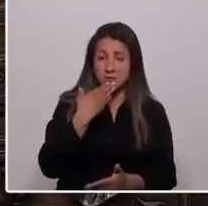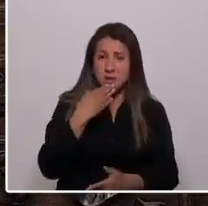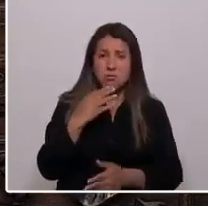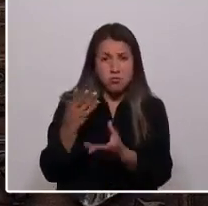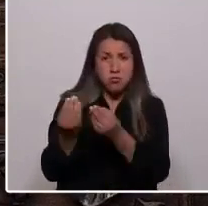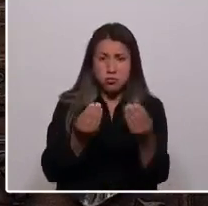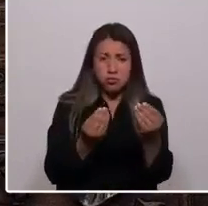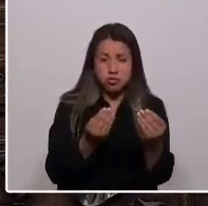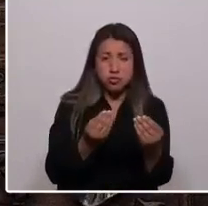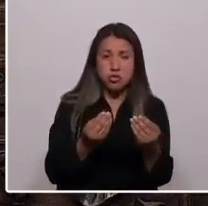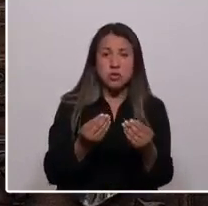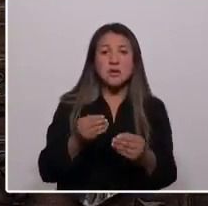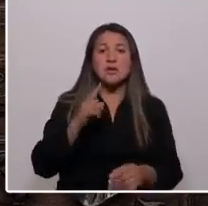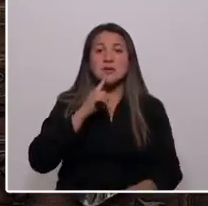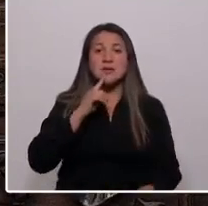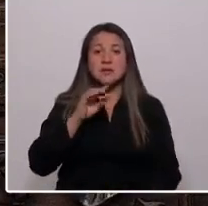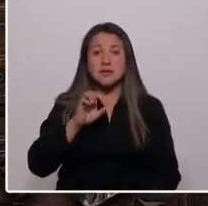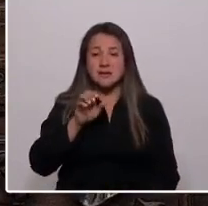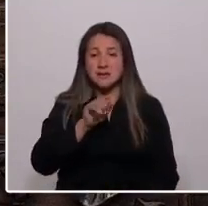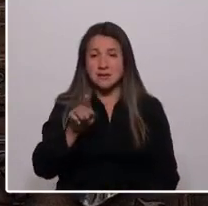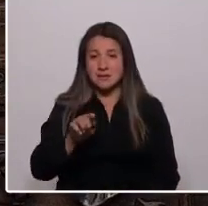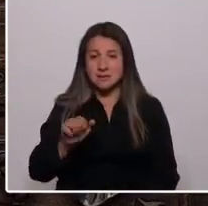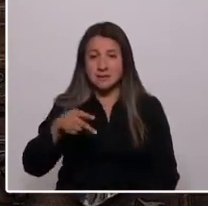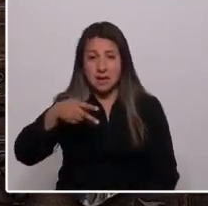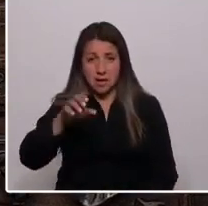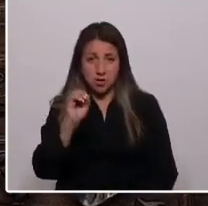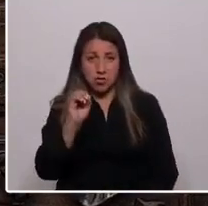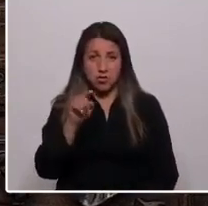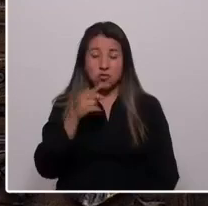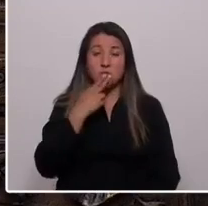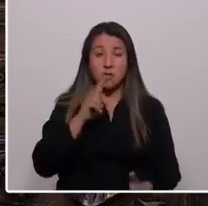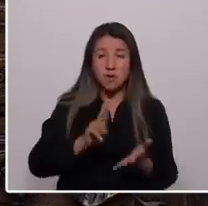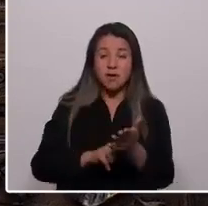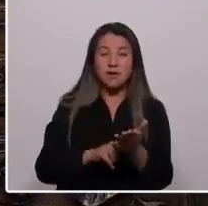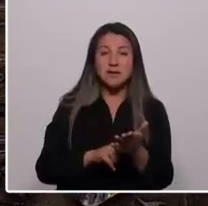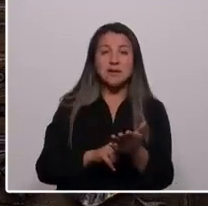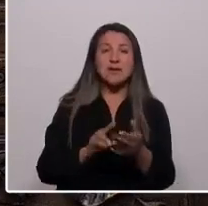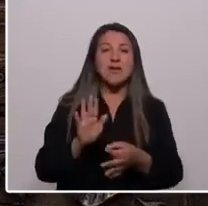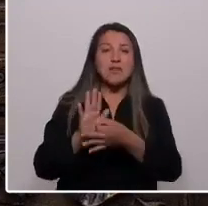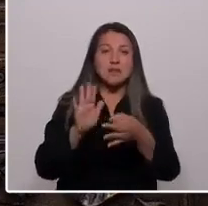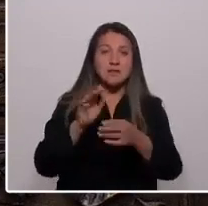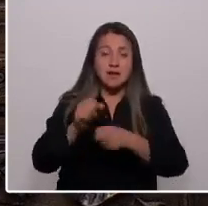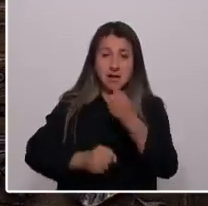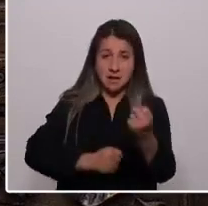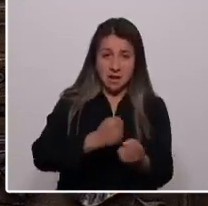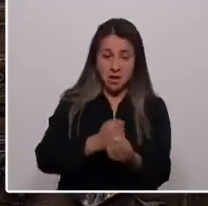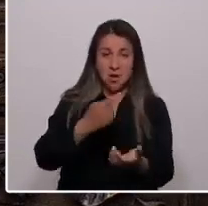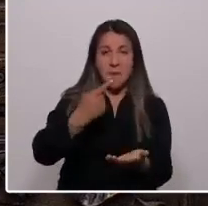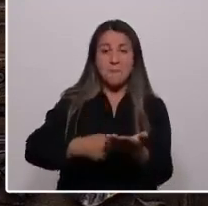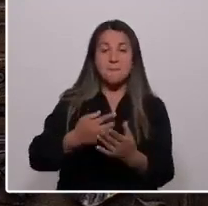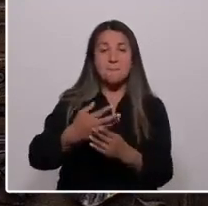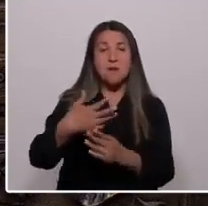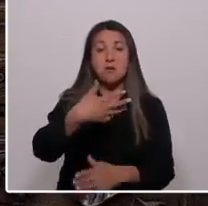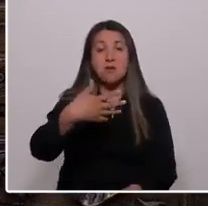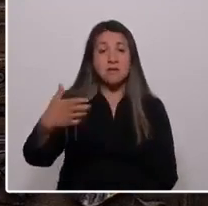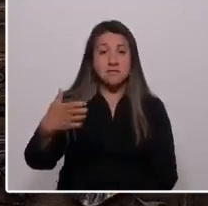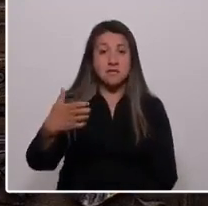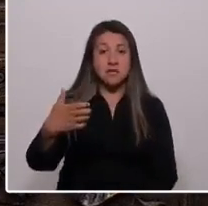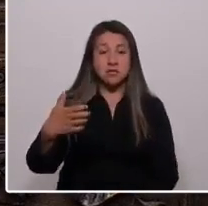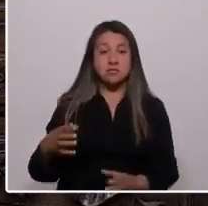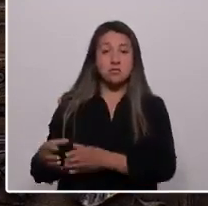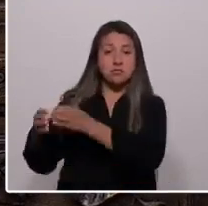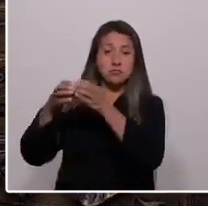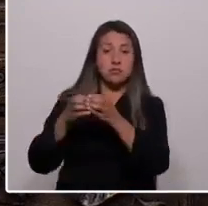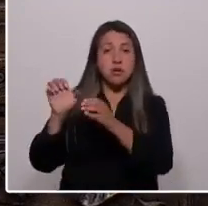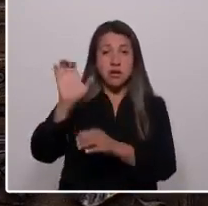de Cristiano en esta carta le quiero decir que en el año 1900 llegaron los europeos